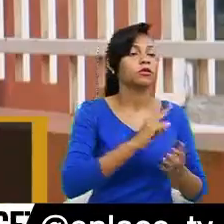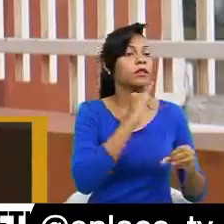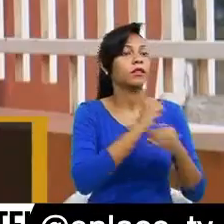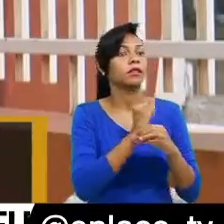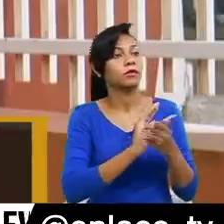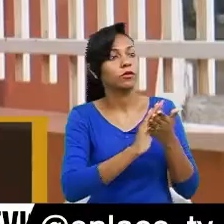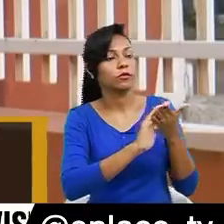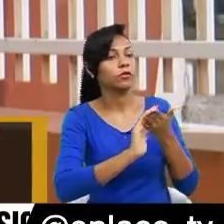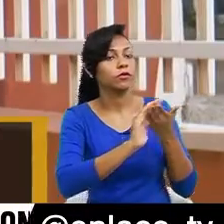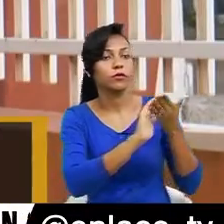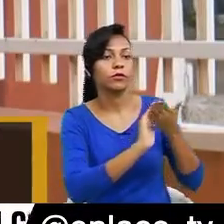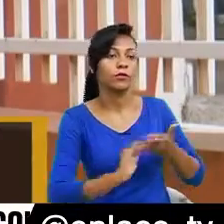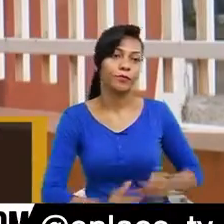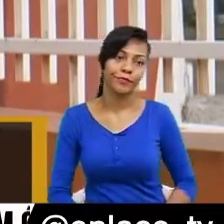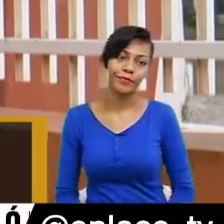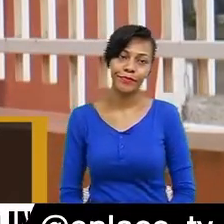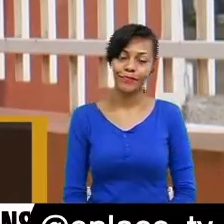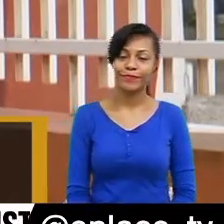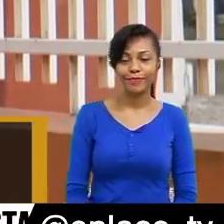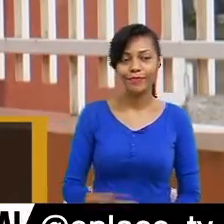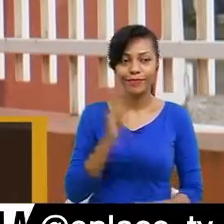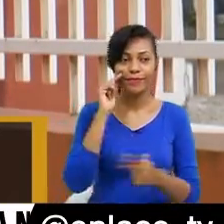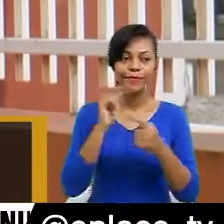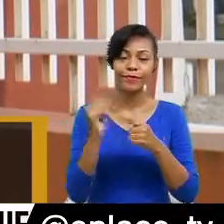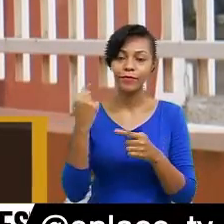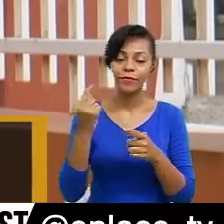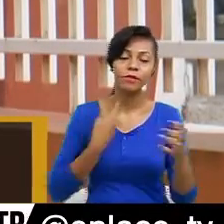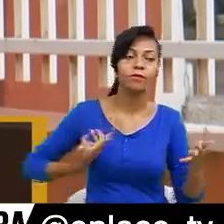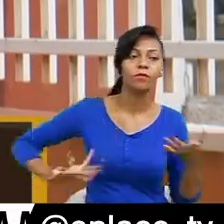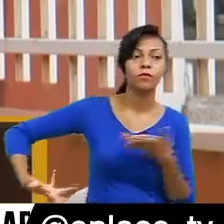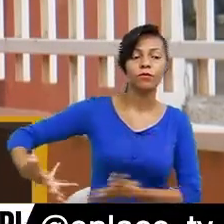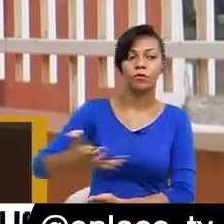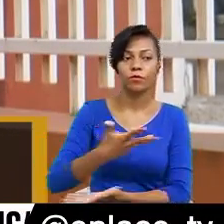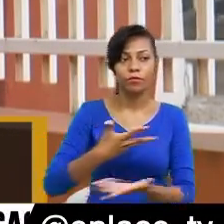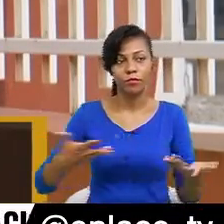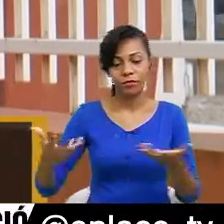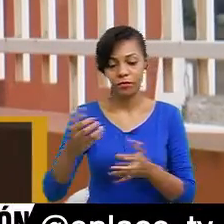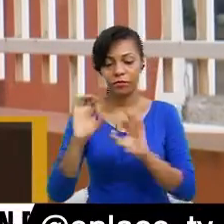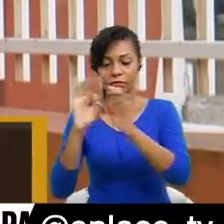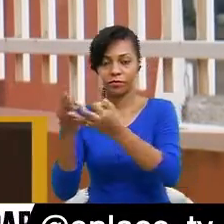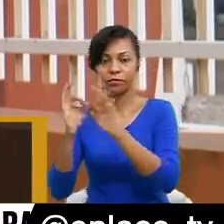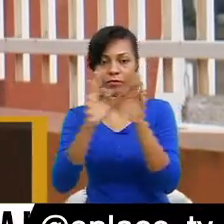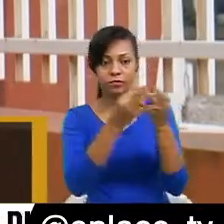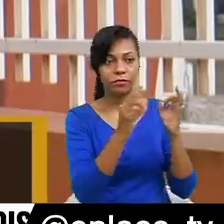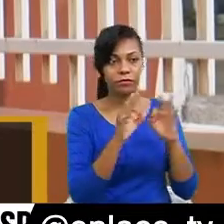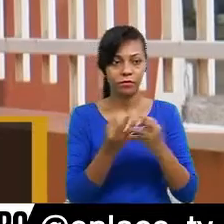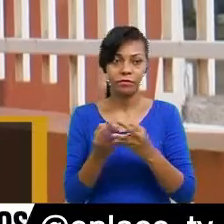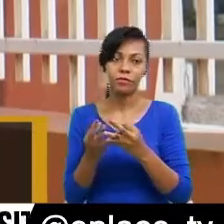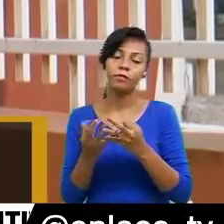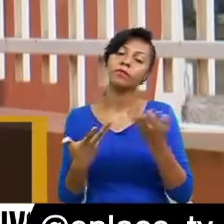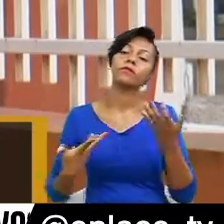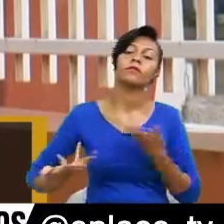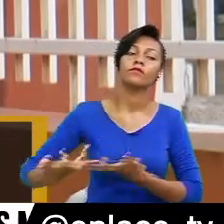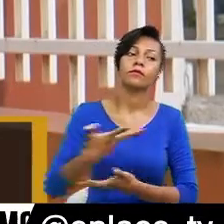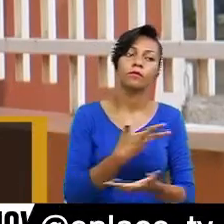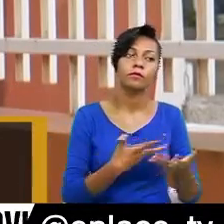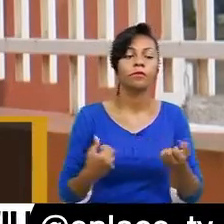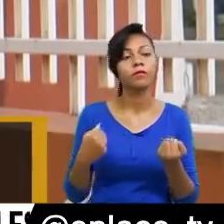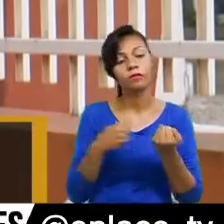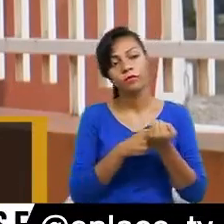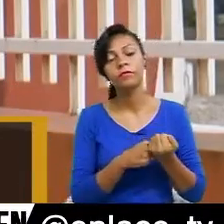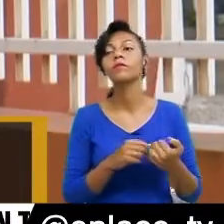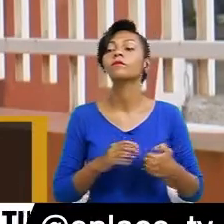gran finalidad es la integración de nuestras familias, una oportunidad que